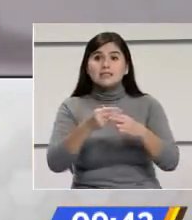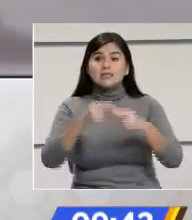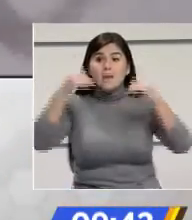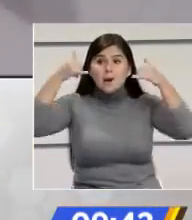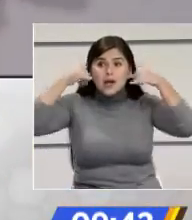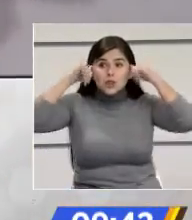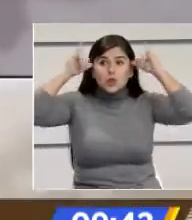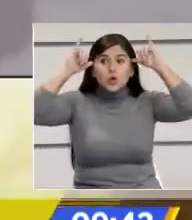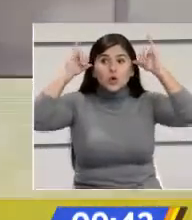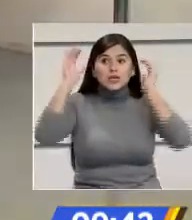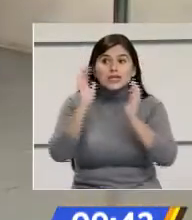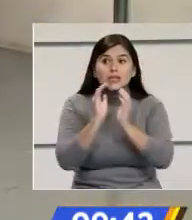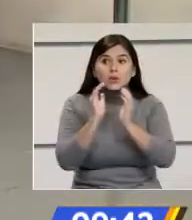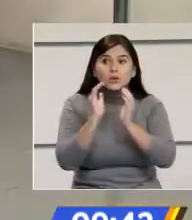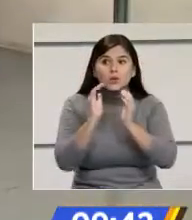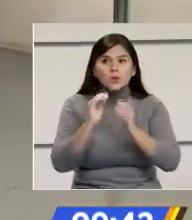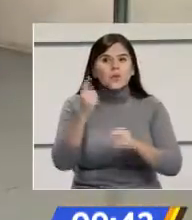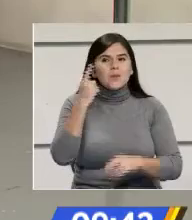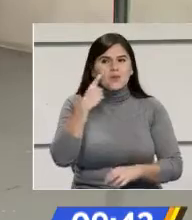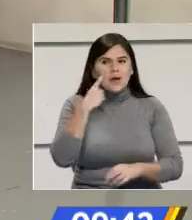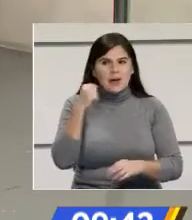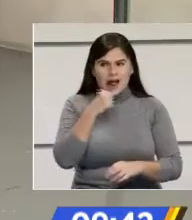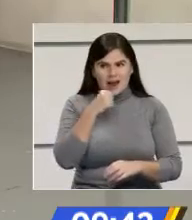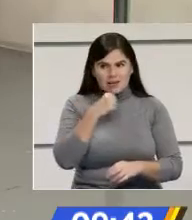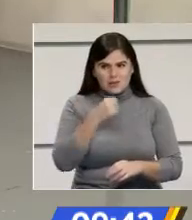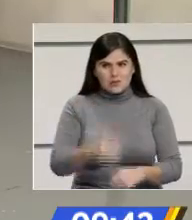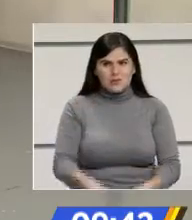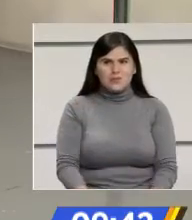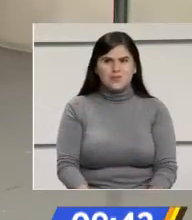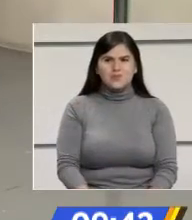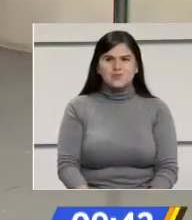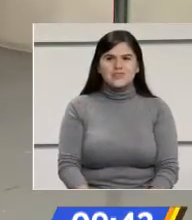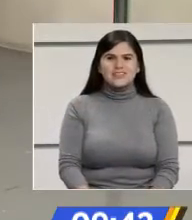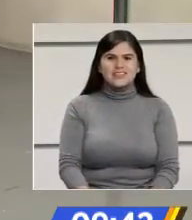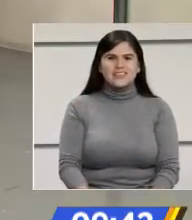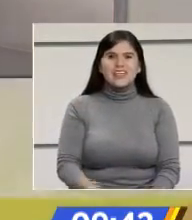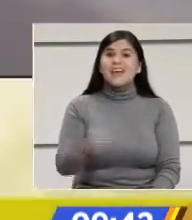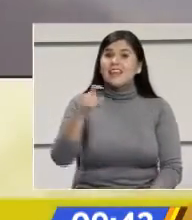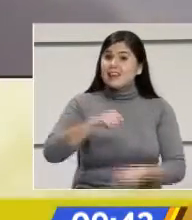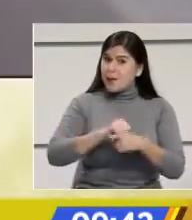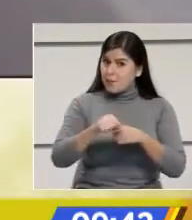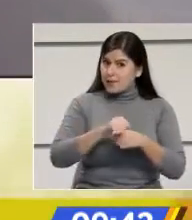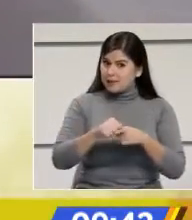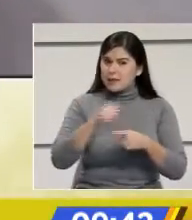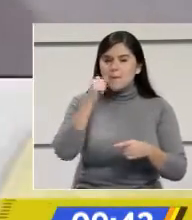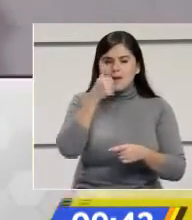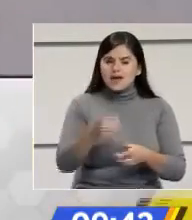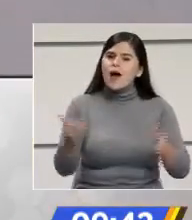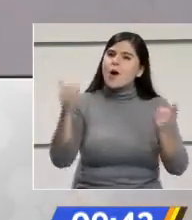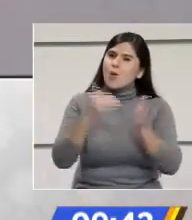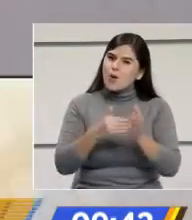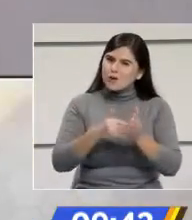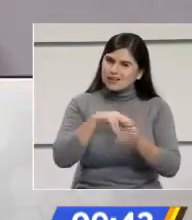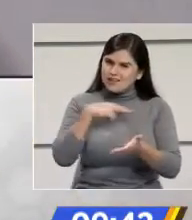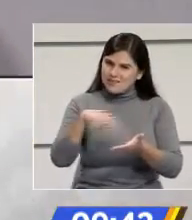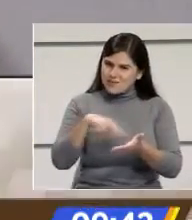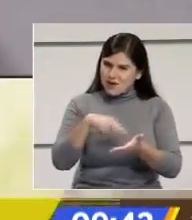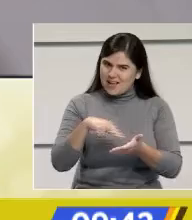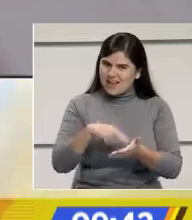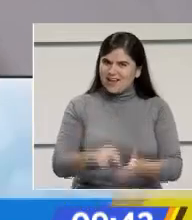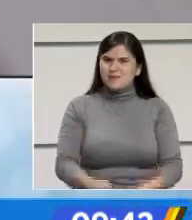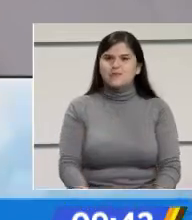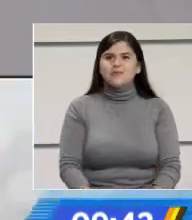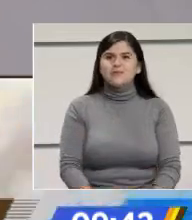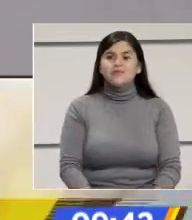Bueno, vamos con el torito. Usted manda, vamos con el torito. Vamos a practicar y mañana volvemos a bailar, claro que sí. Ah, bueno. Con